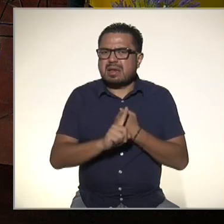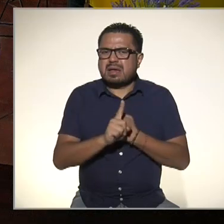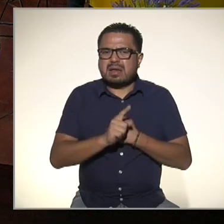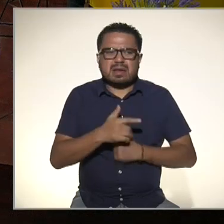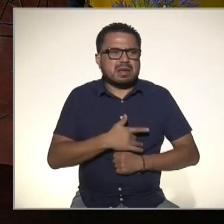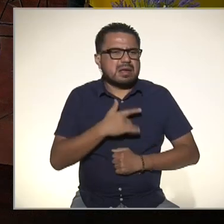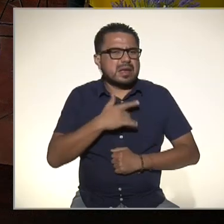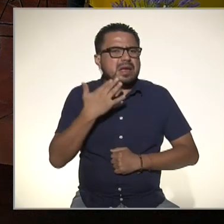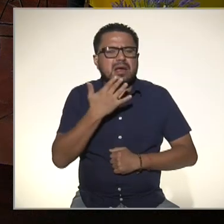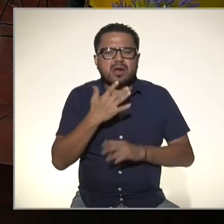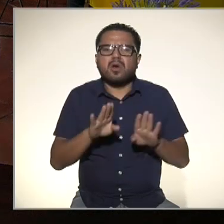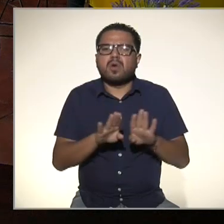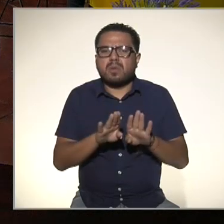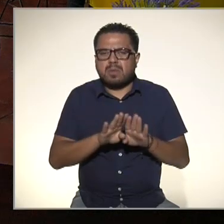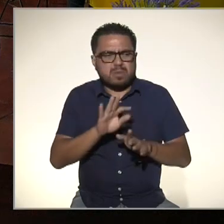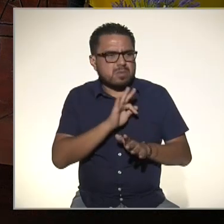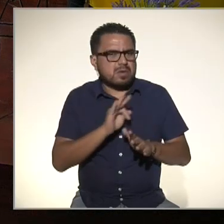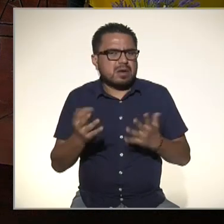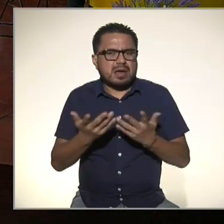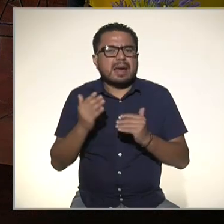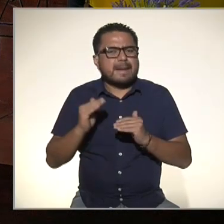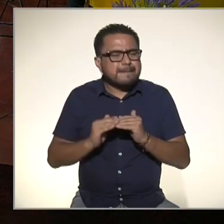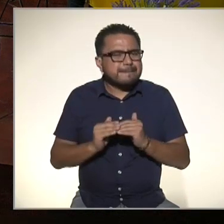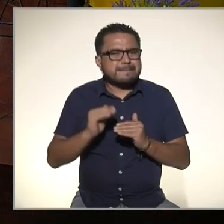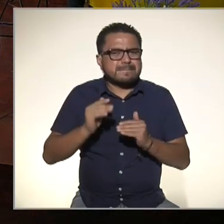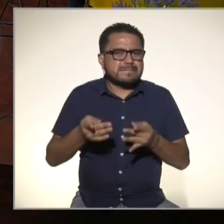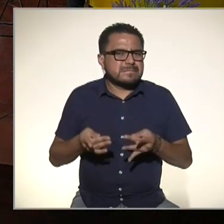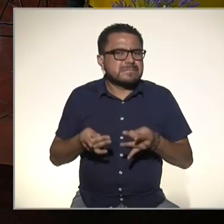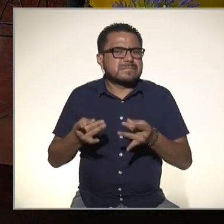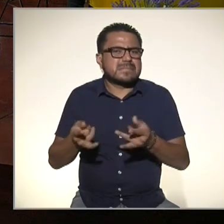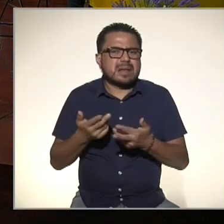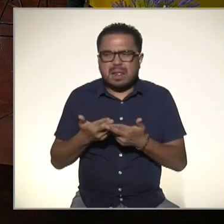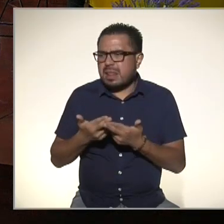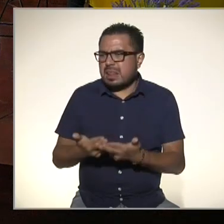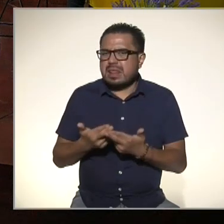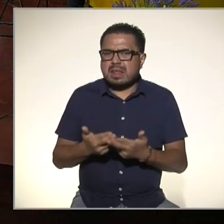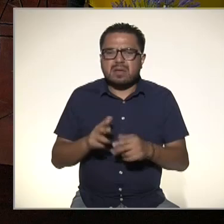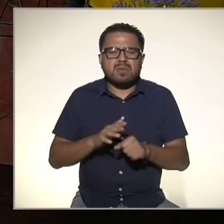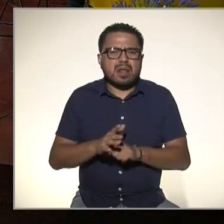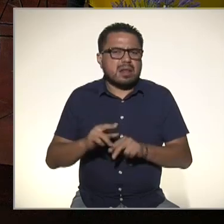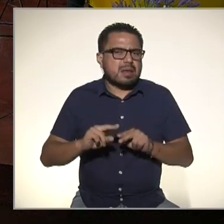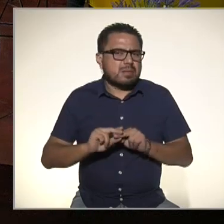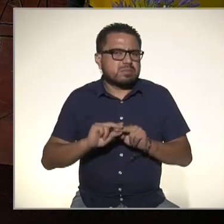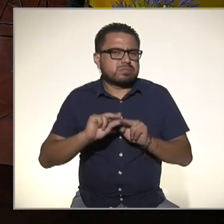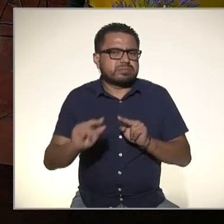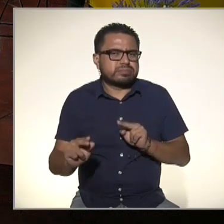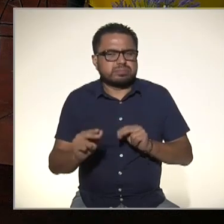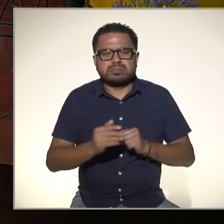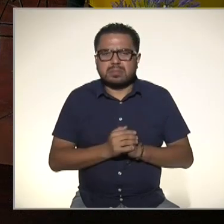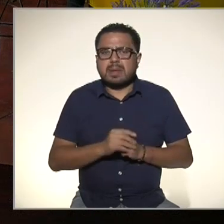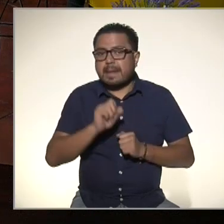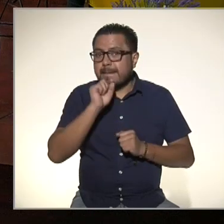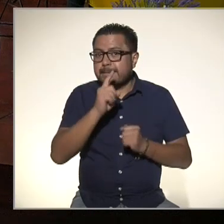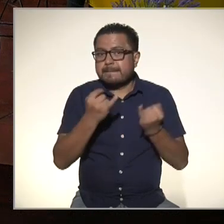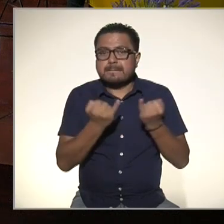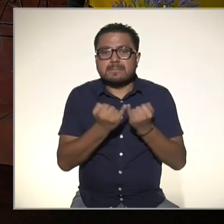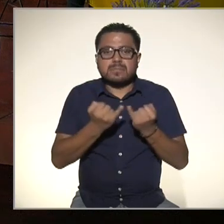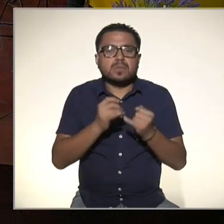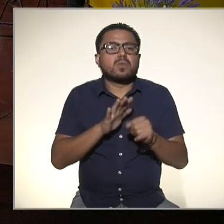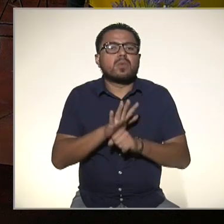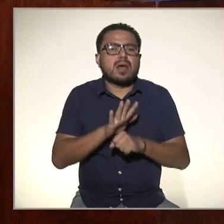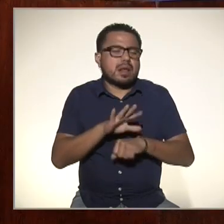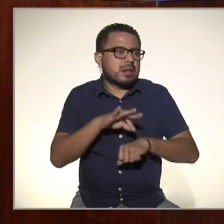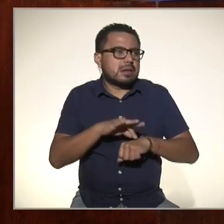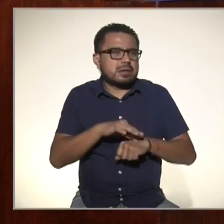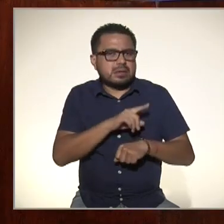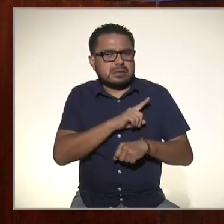placer. ¿Cómo puede hacerle para aumentar la calidad y la cantidad del semen? Y también, ¿cuál es el médico al